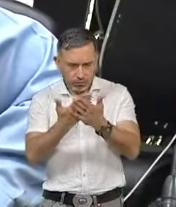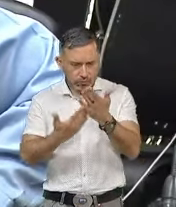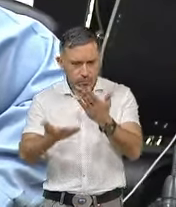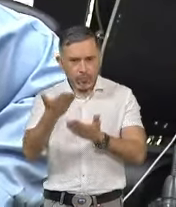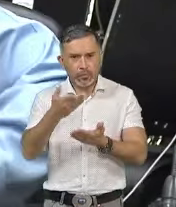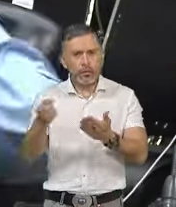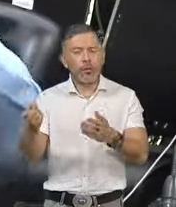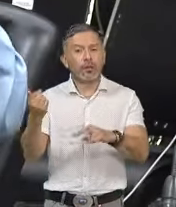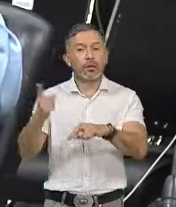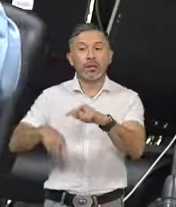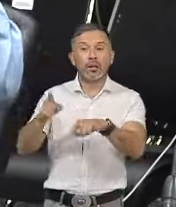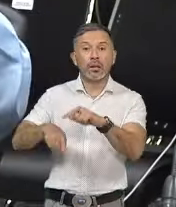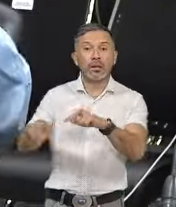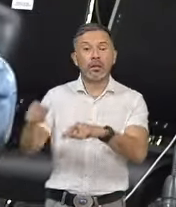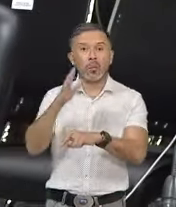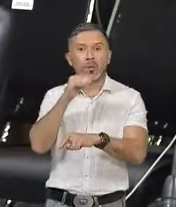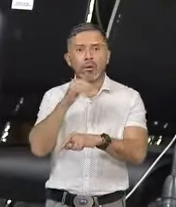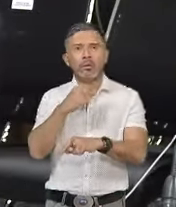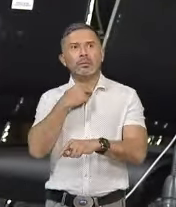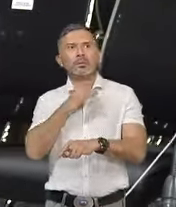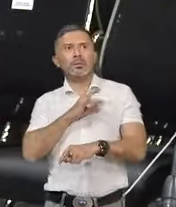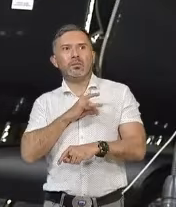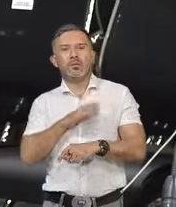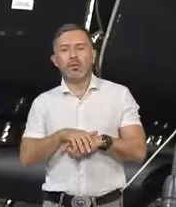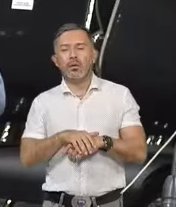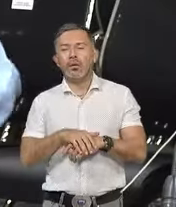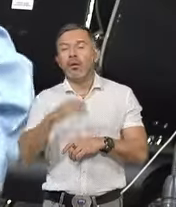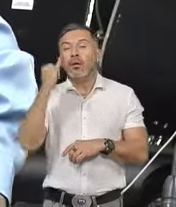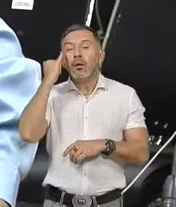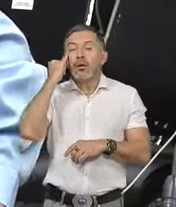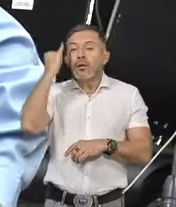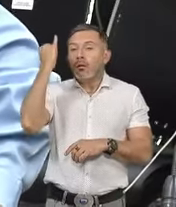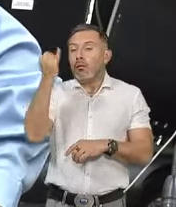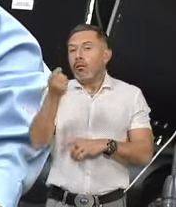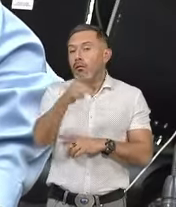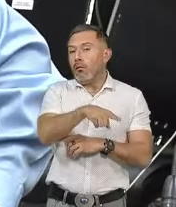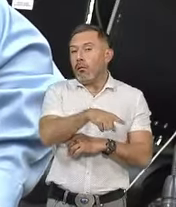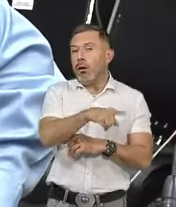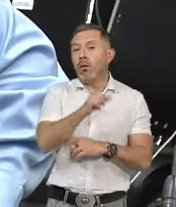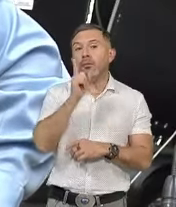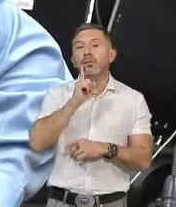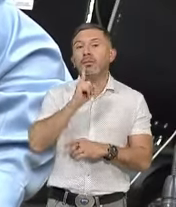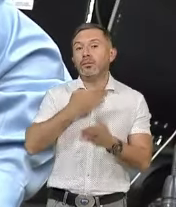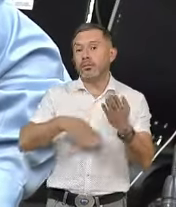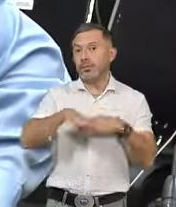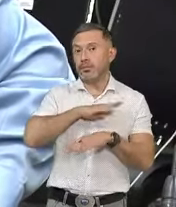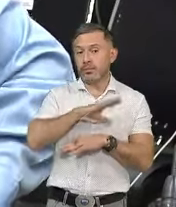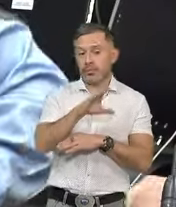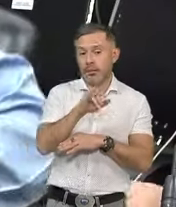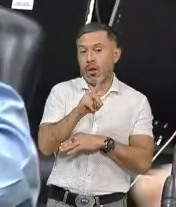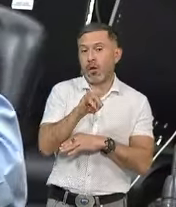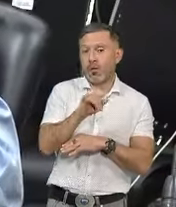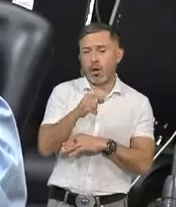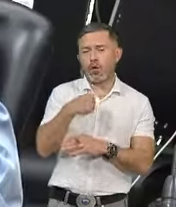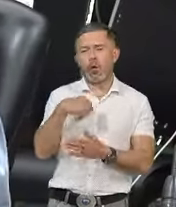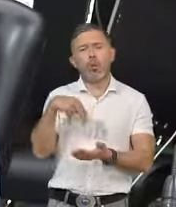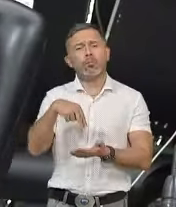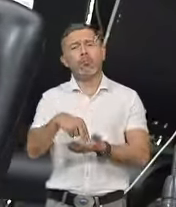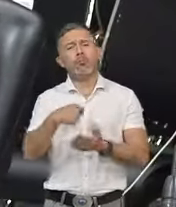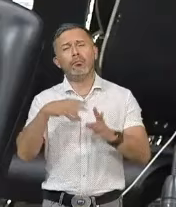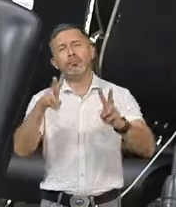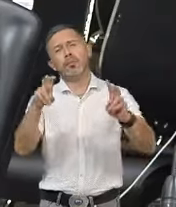hacer Ya me imagino a Claudia llegando al debate a decir vengo a este debate